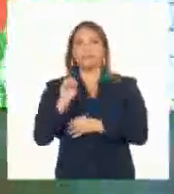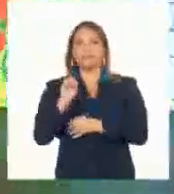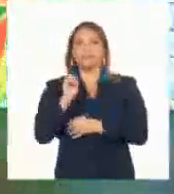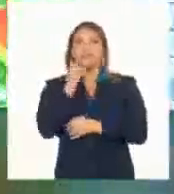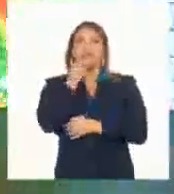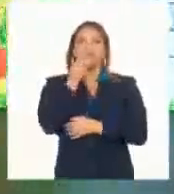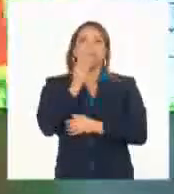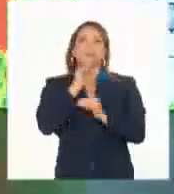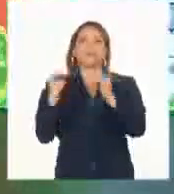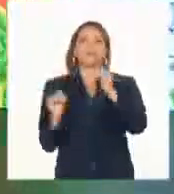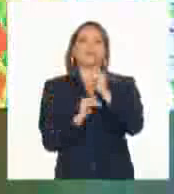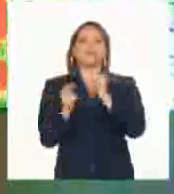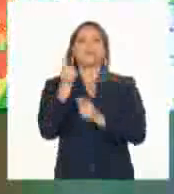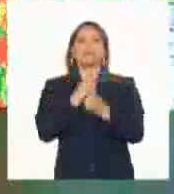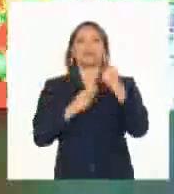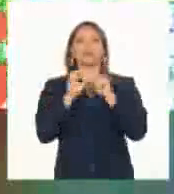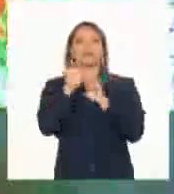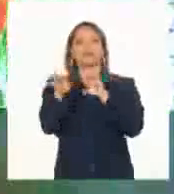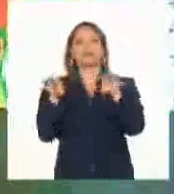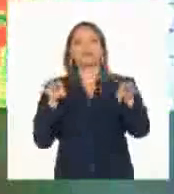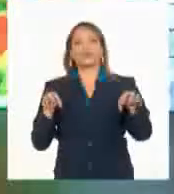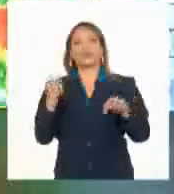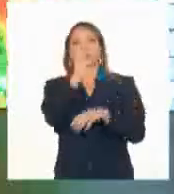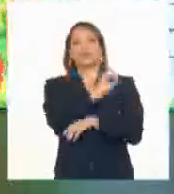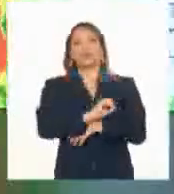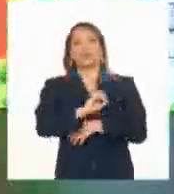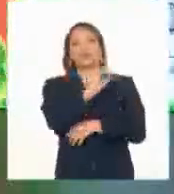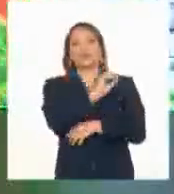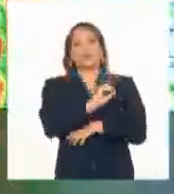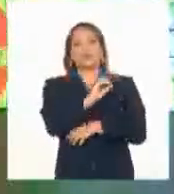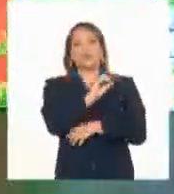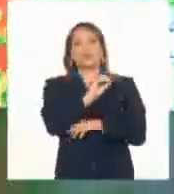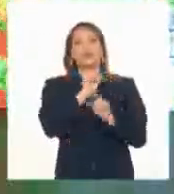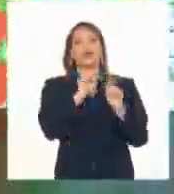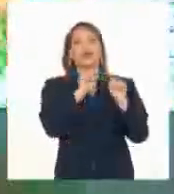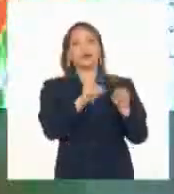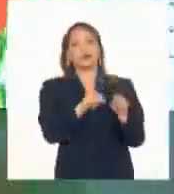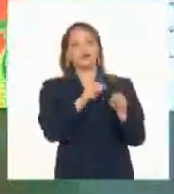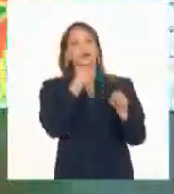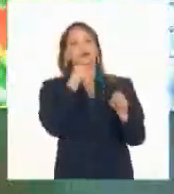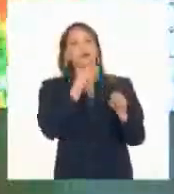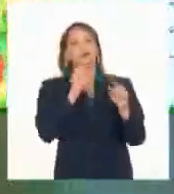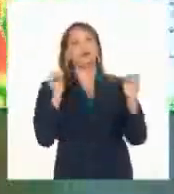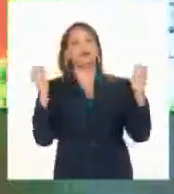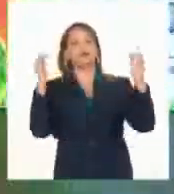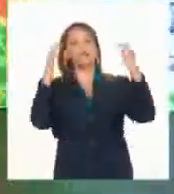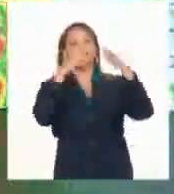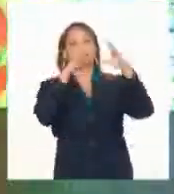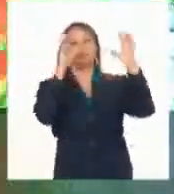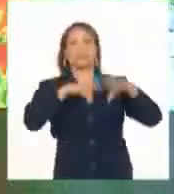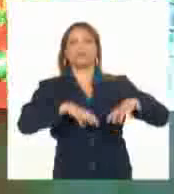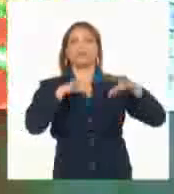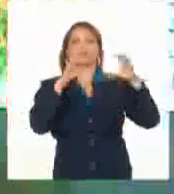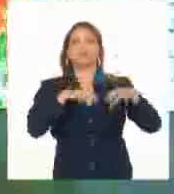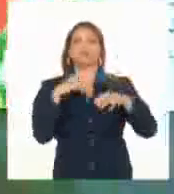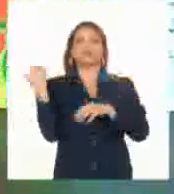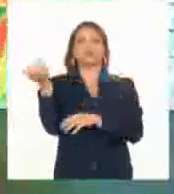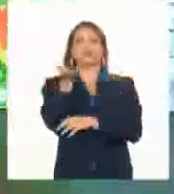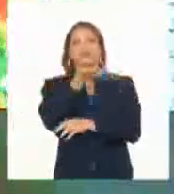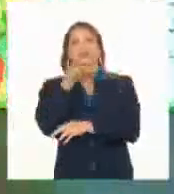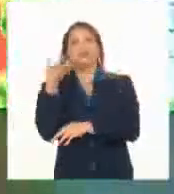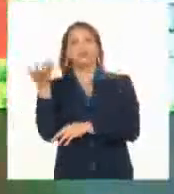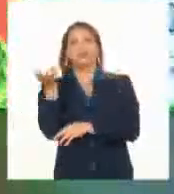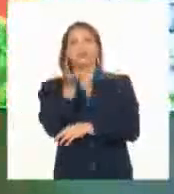ser inferiores en algunas localidades del oriente del país, donde persistan los nublados y las lluvias. Los vientos soplarán